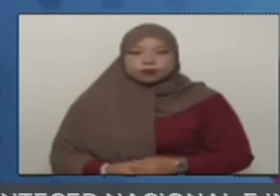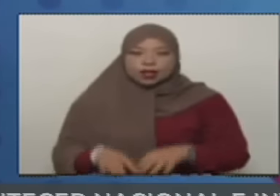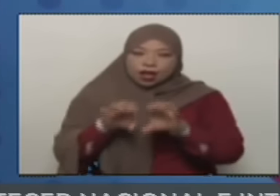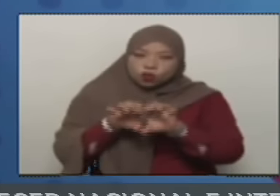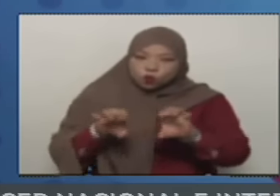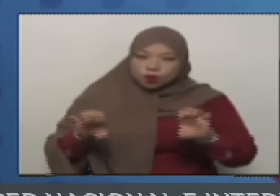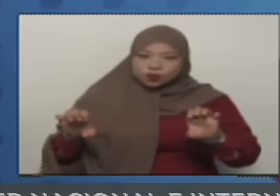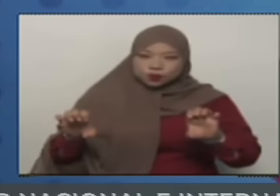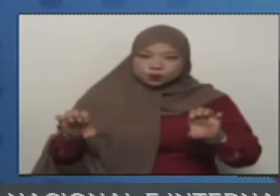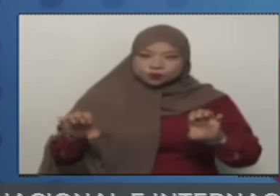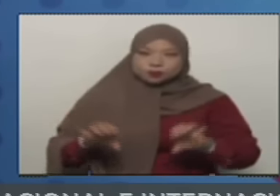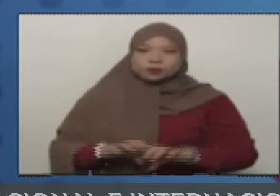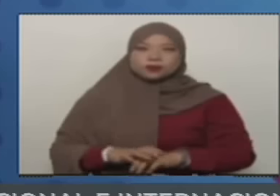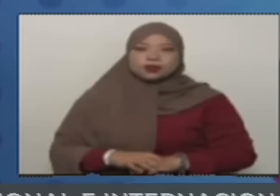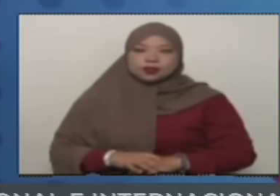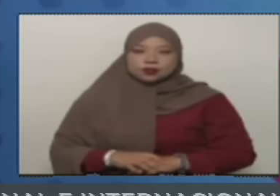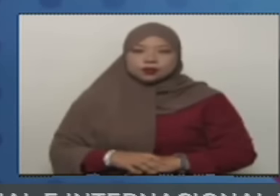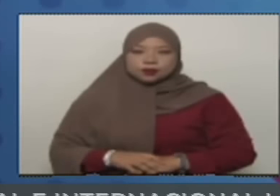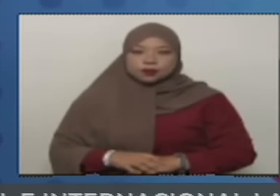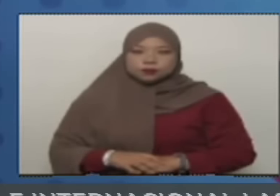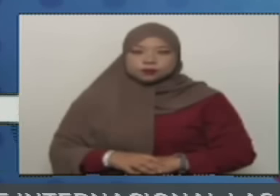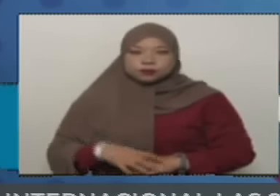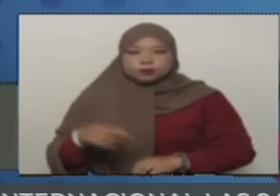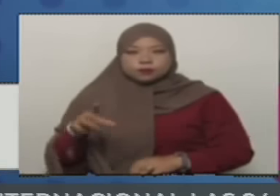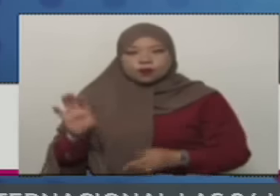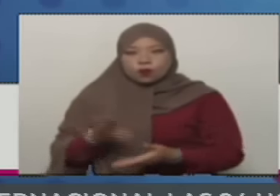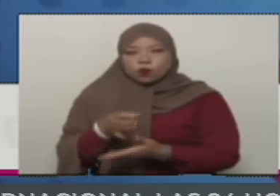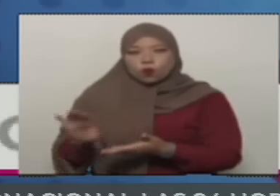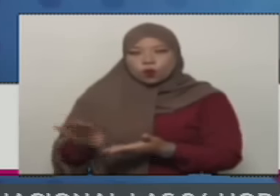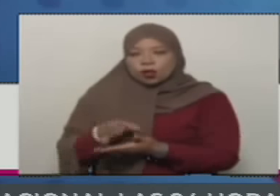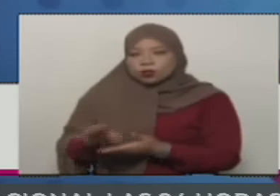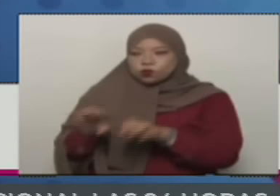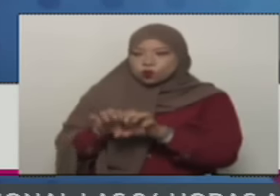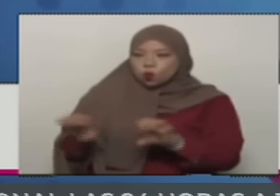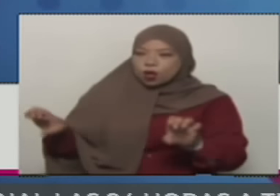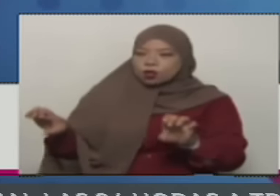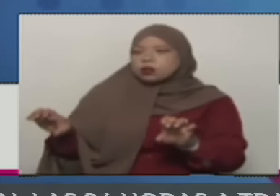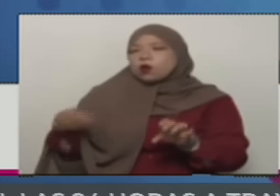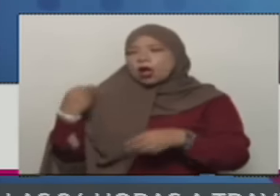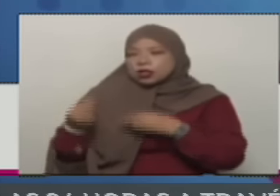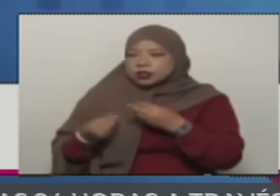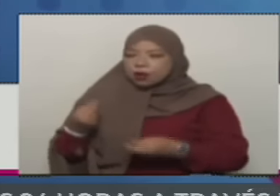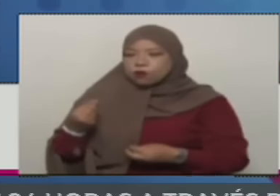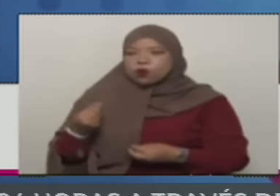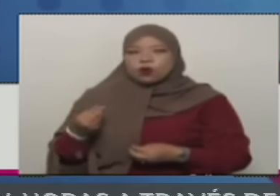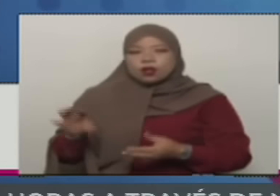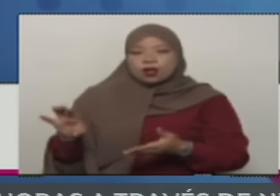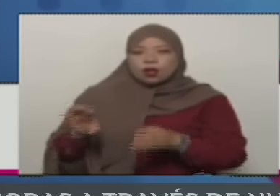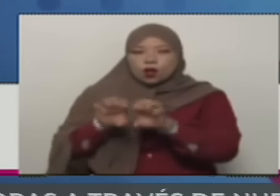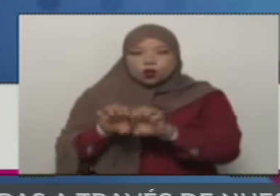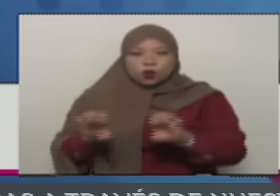Educación. Te pudiera hacer una canción. Educación.